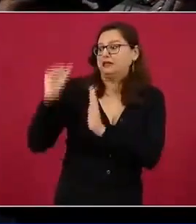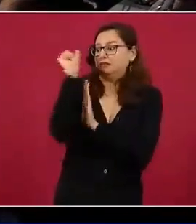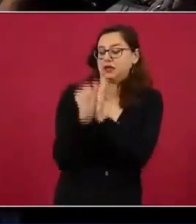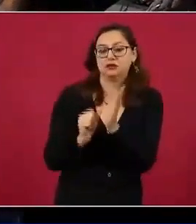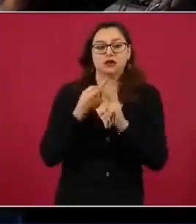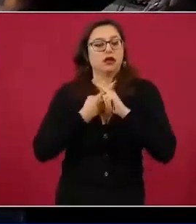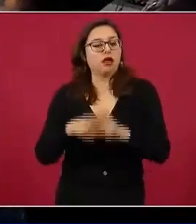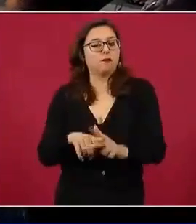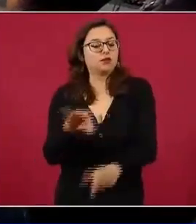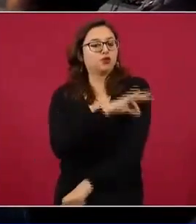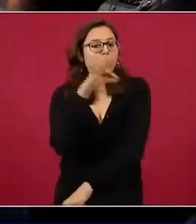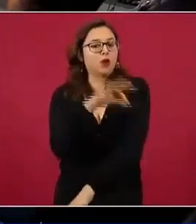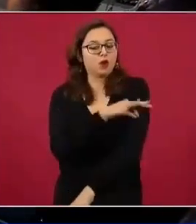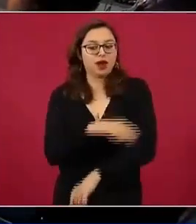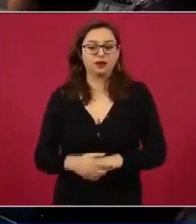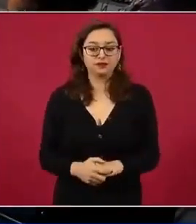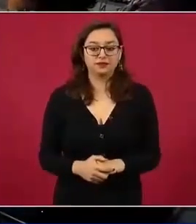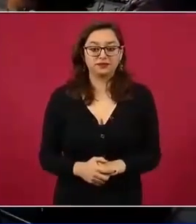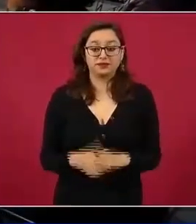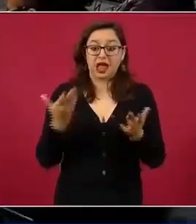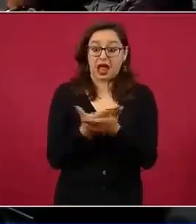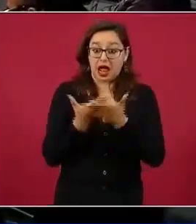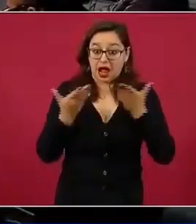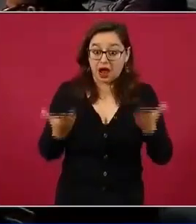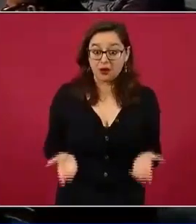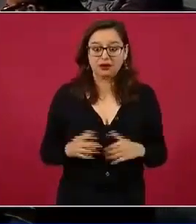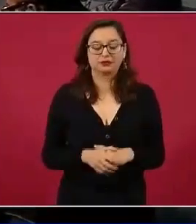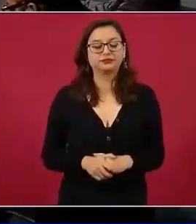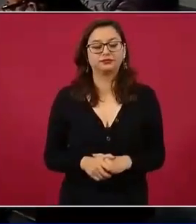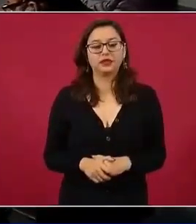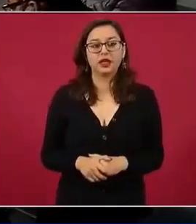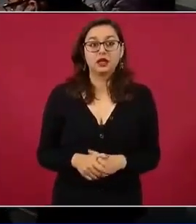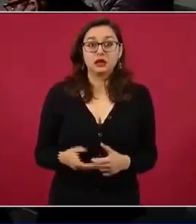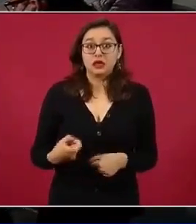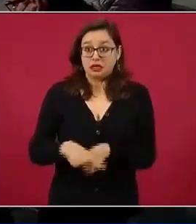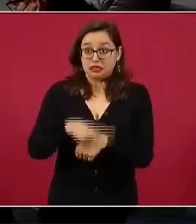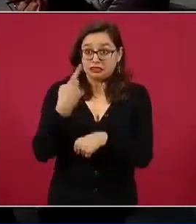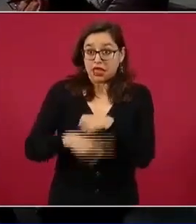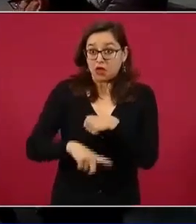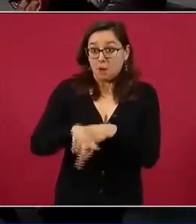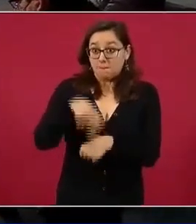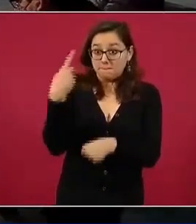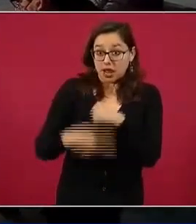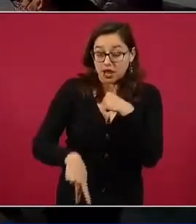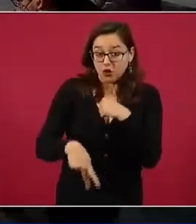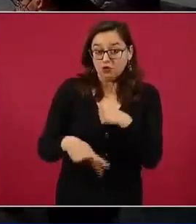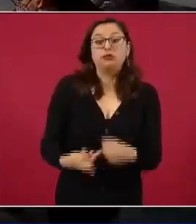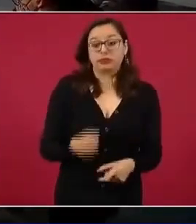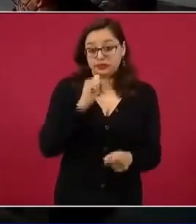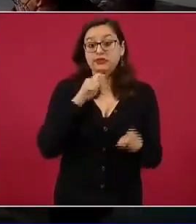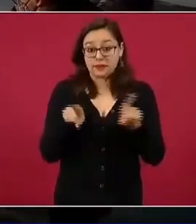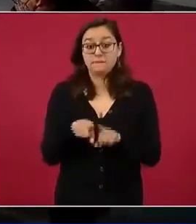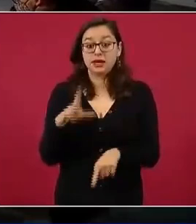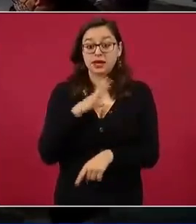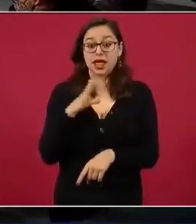puede tener consecuencias. El riesgo también es muy bajo de que haya una complicación, afortunadamente, y si